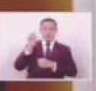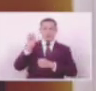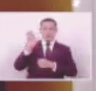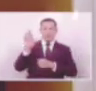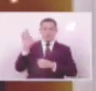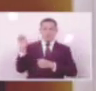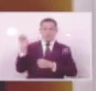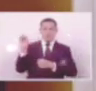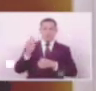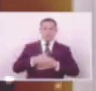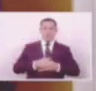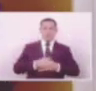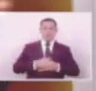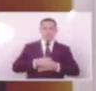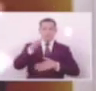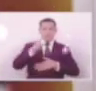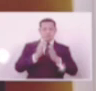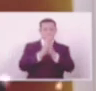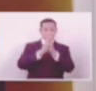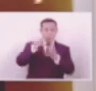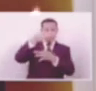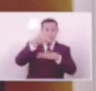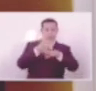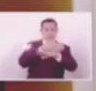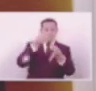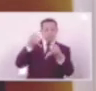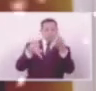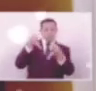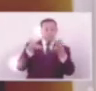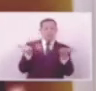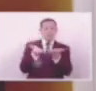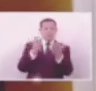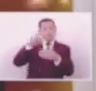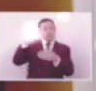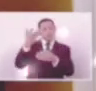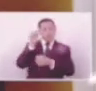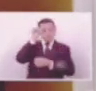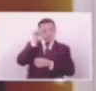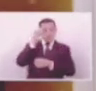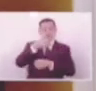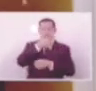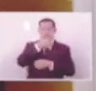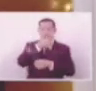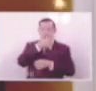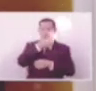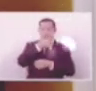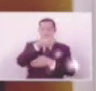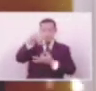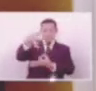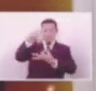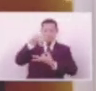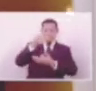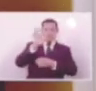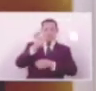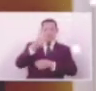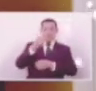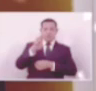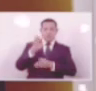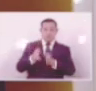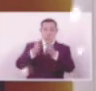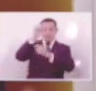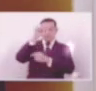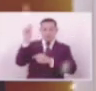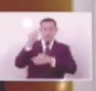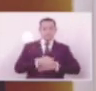Rodríguez estas esta solicitud de antejuicio se formula después de analizar la información que fue recibida por la fiscalía general de la